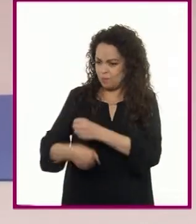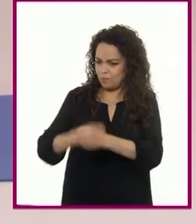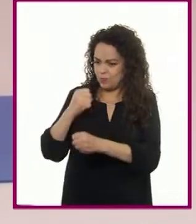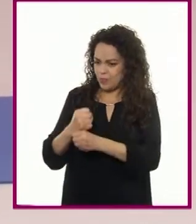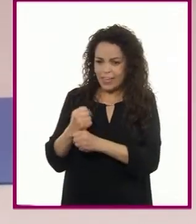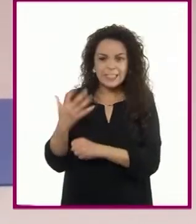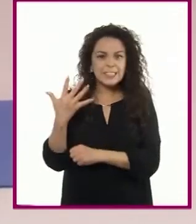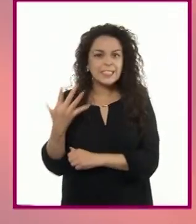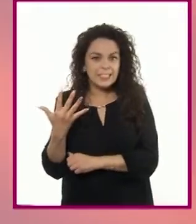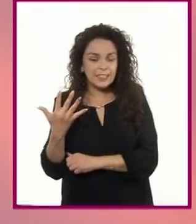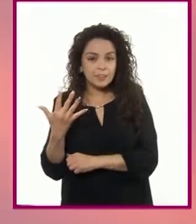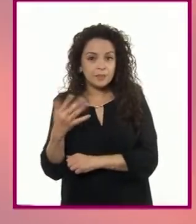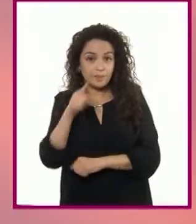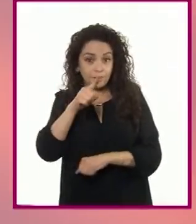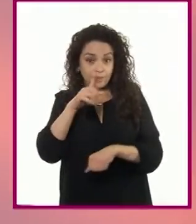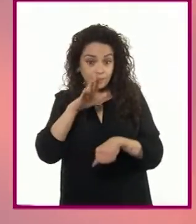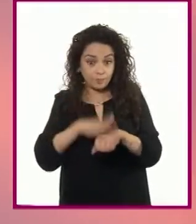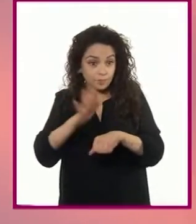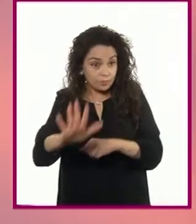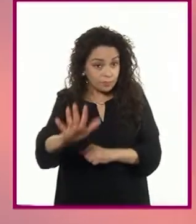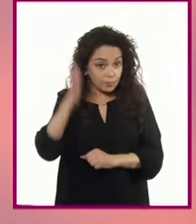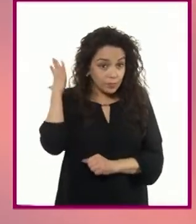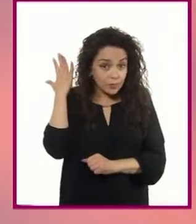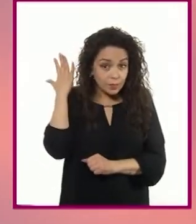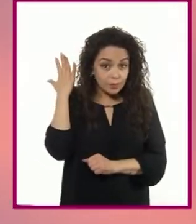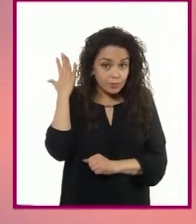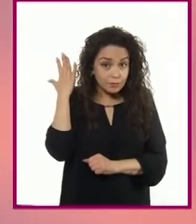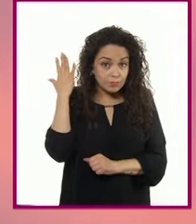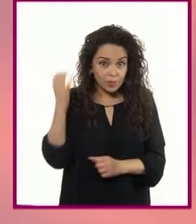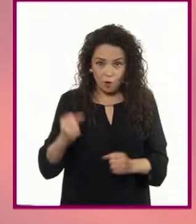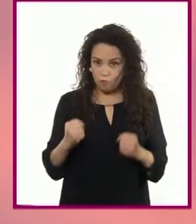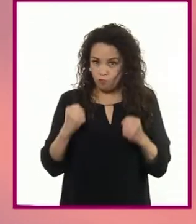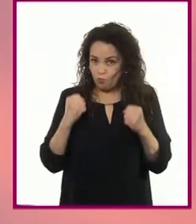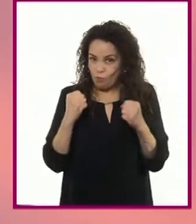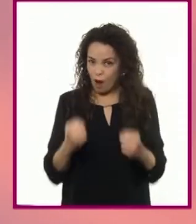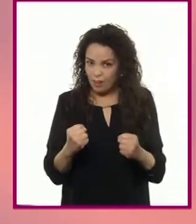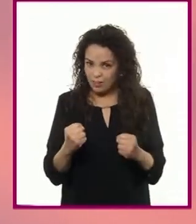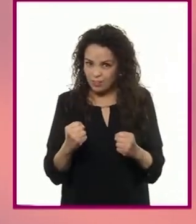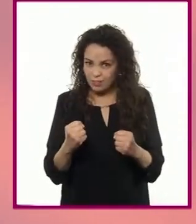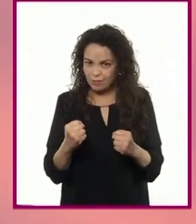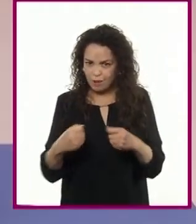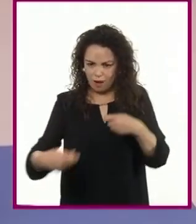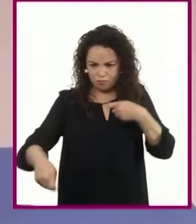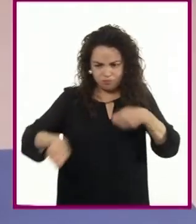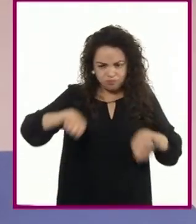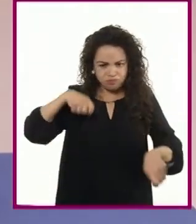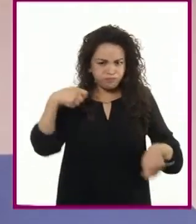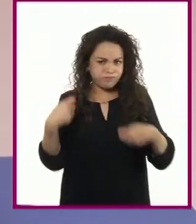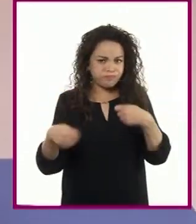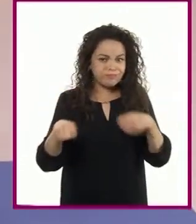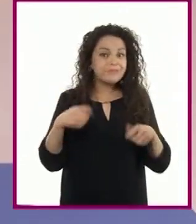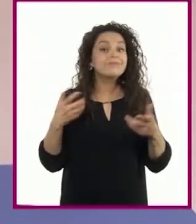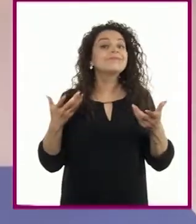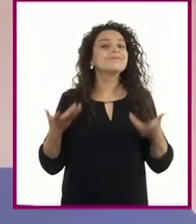vuelto más ágiles, veloces, fuertes o